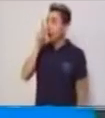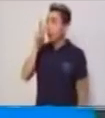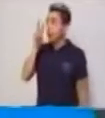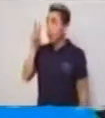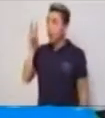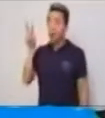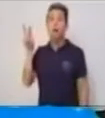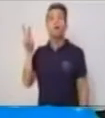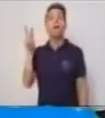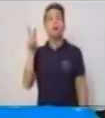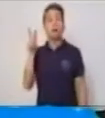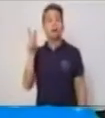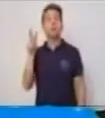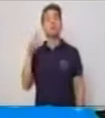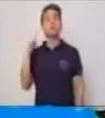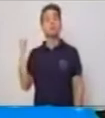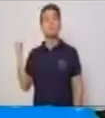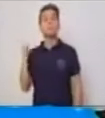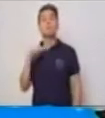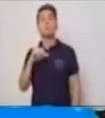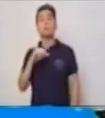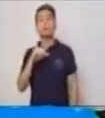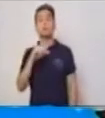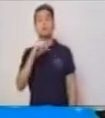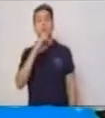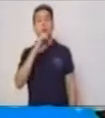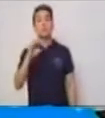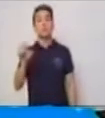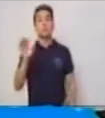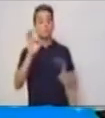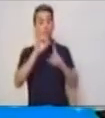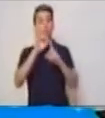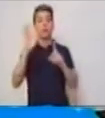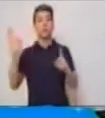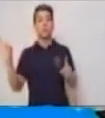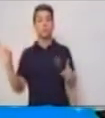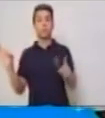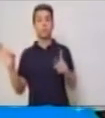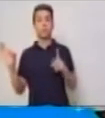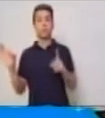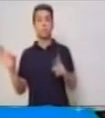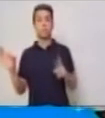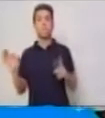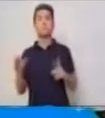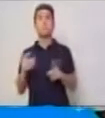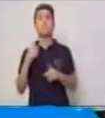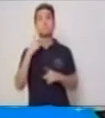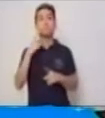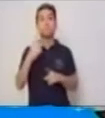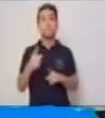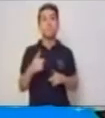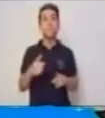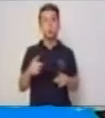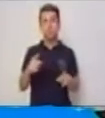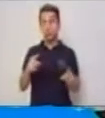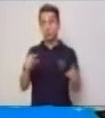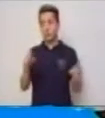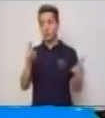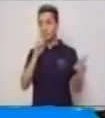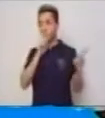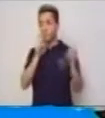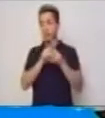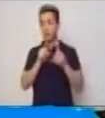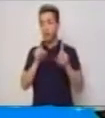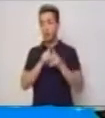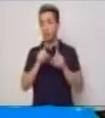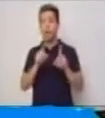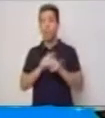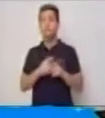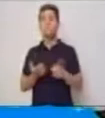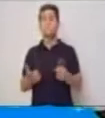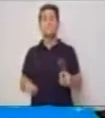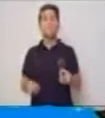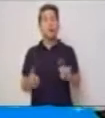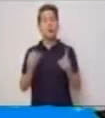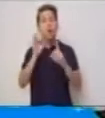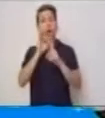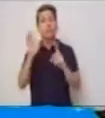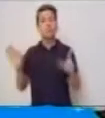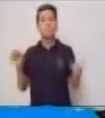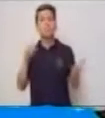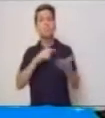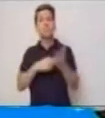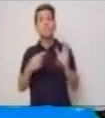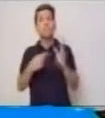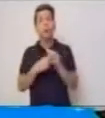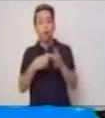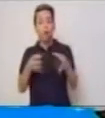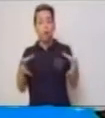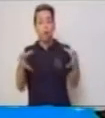a ser una oración. Pero como nos decía la definición, que puede ser un conjunto de palabras